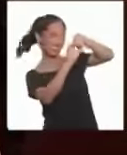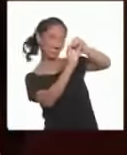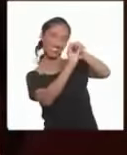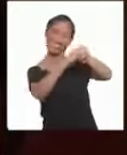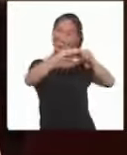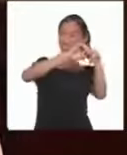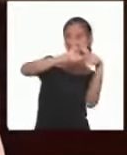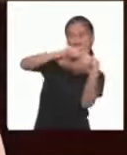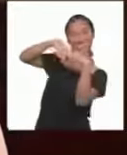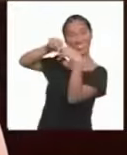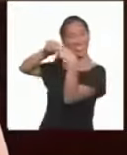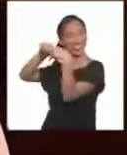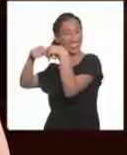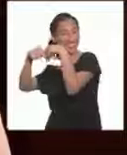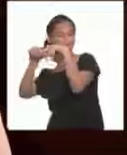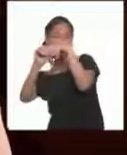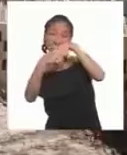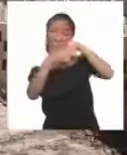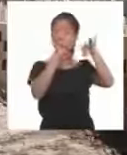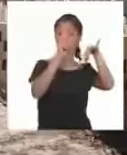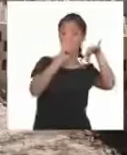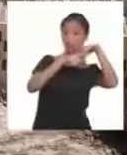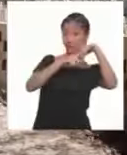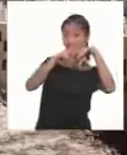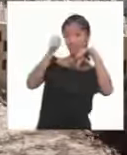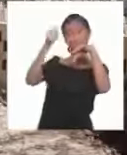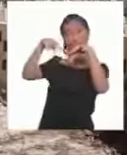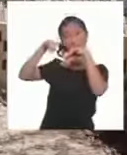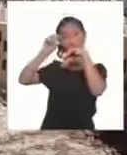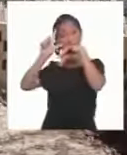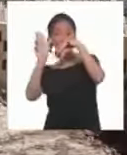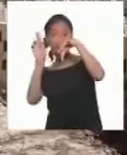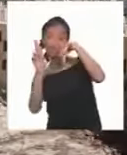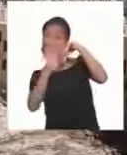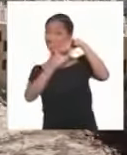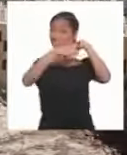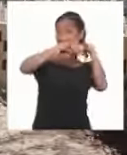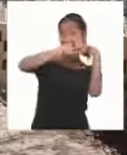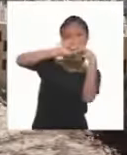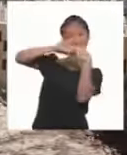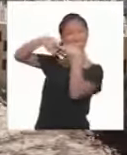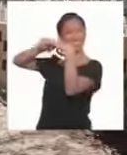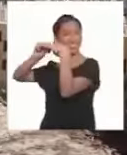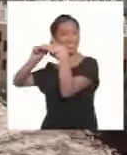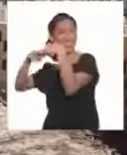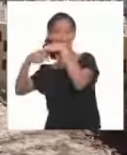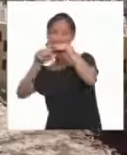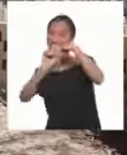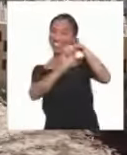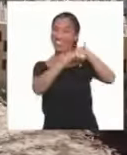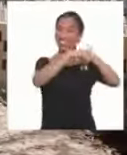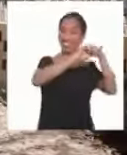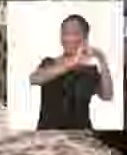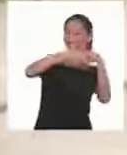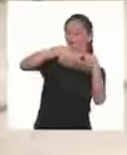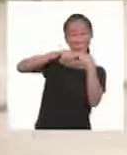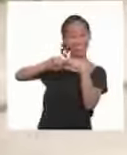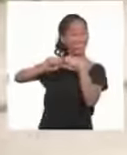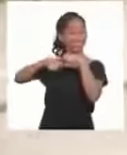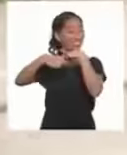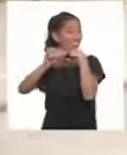yo te froto con mucho jabón. Anular, aquí voy a pasar, yo te froto con cariño y con